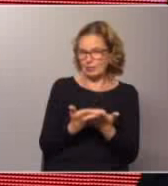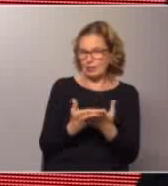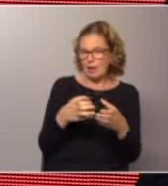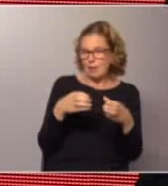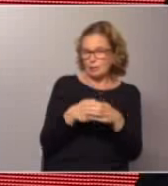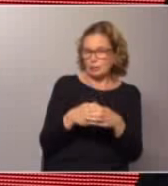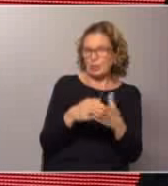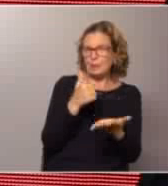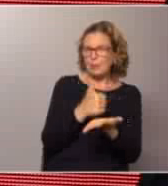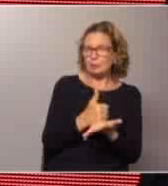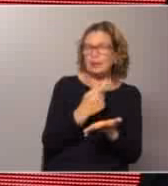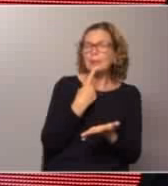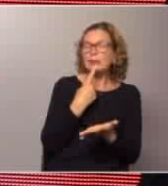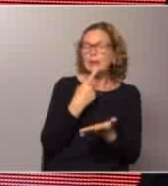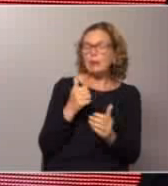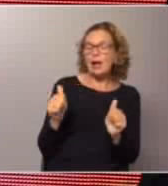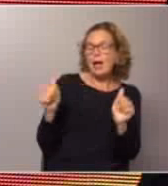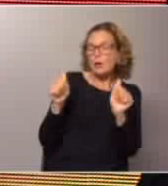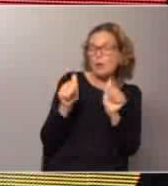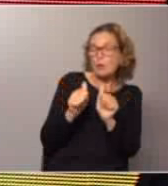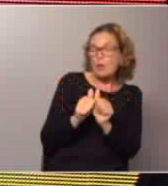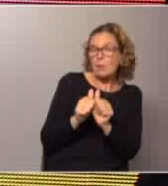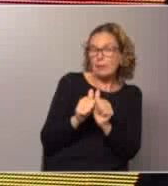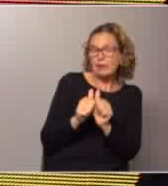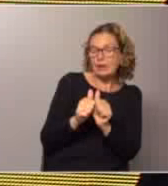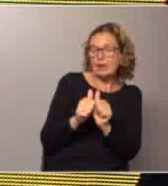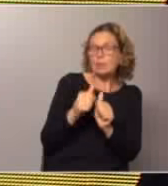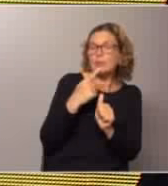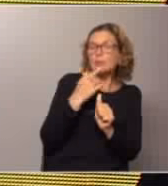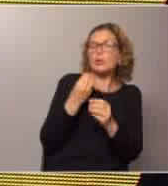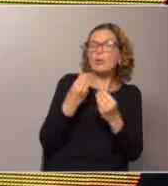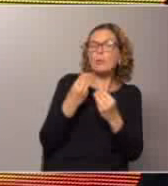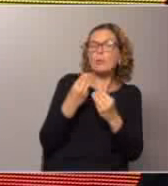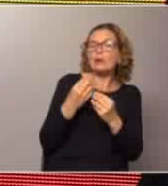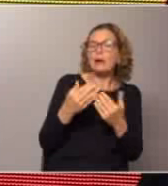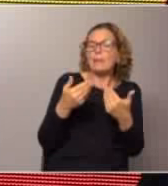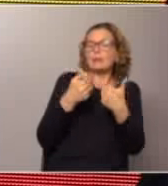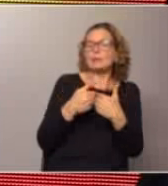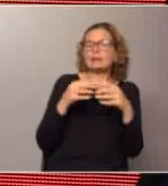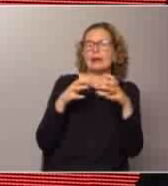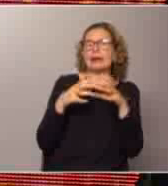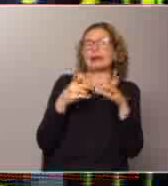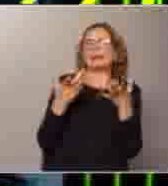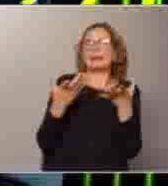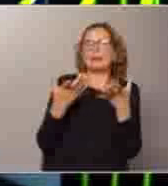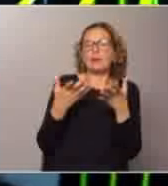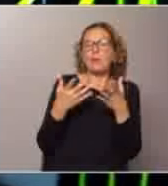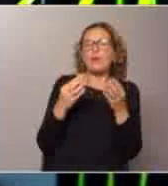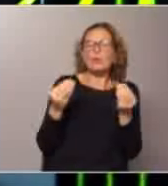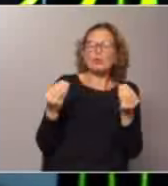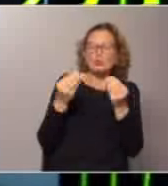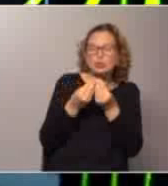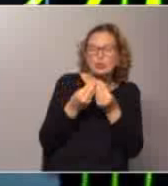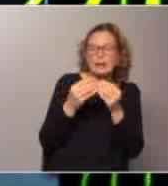políticas se iban acompañadas esas posturas polarizadas o sea como la gran pregunta es bueno como la misma información